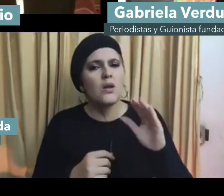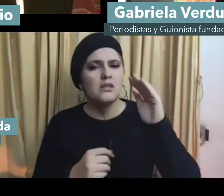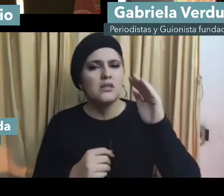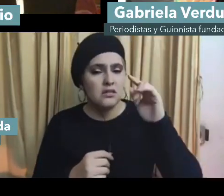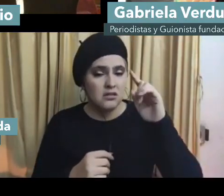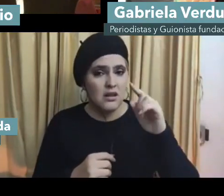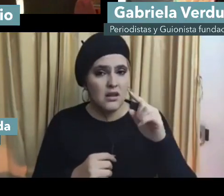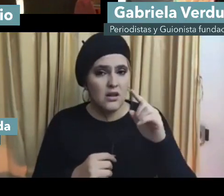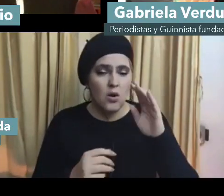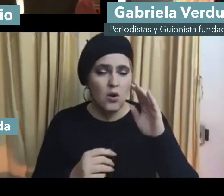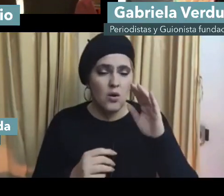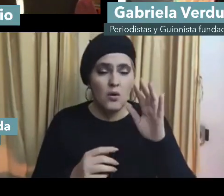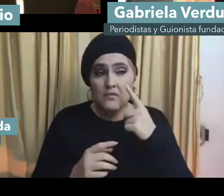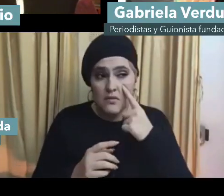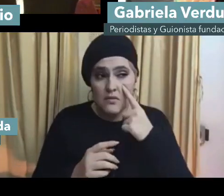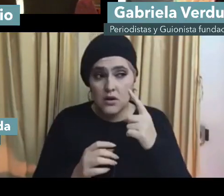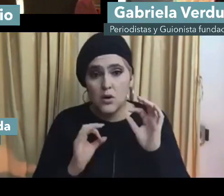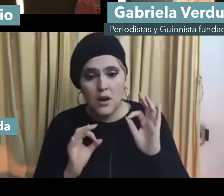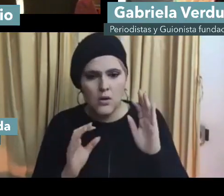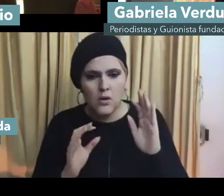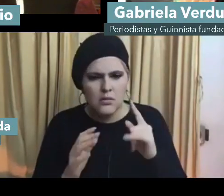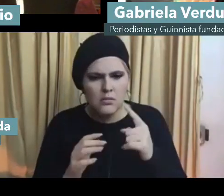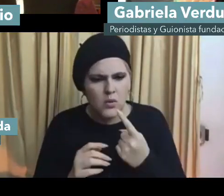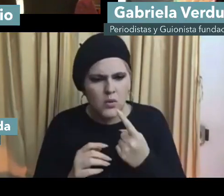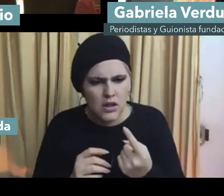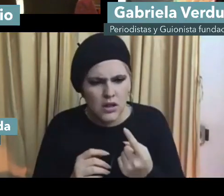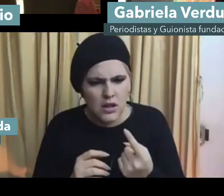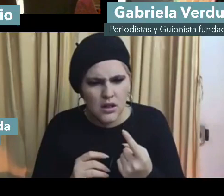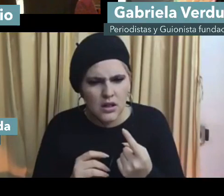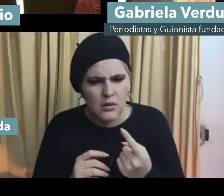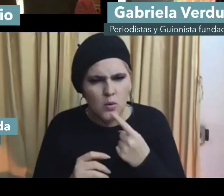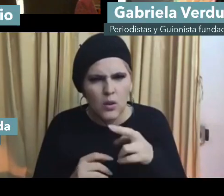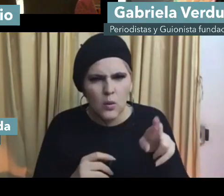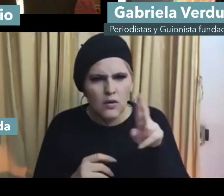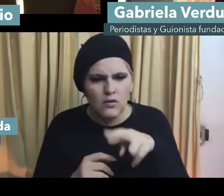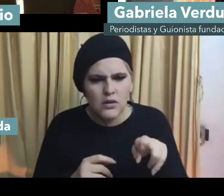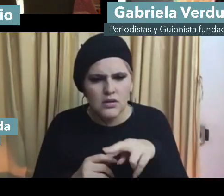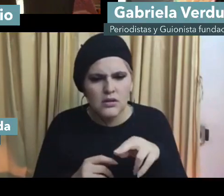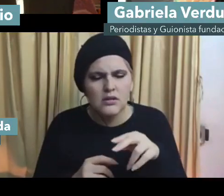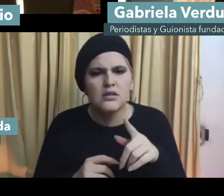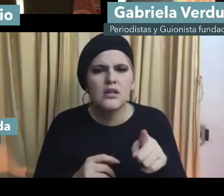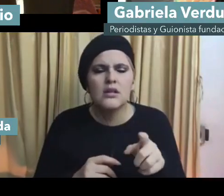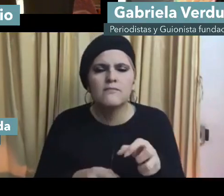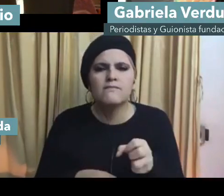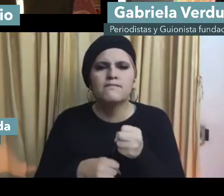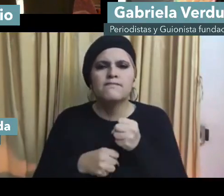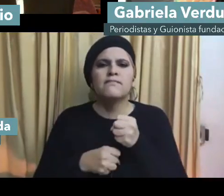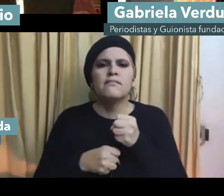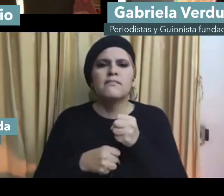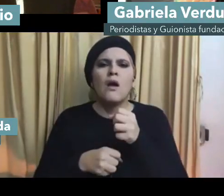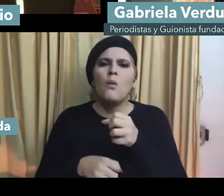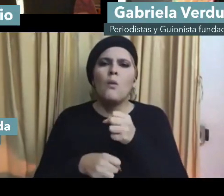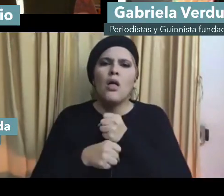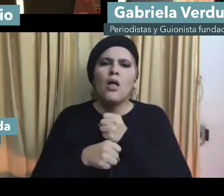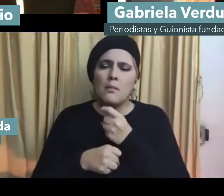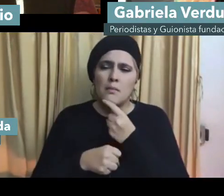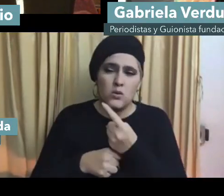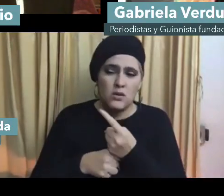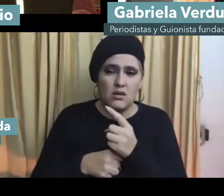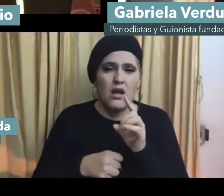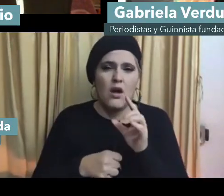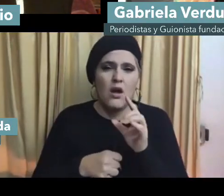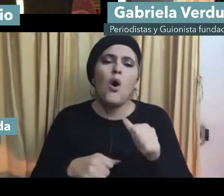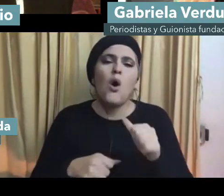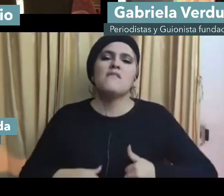Perdón, la incontinencia, Incontinencia en la adolescencia, si es que es algo común.